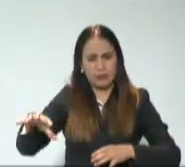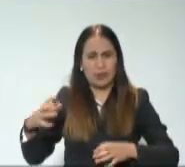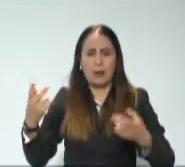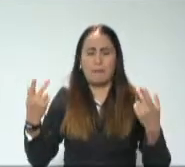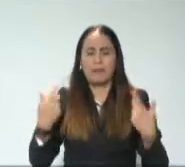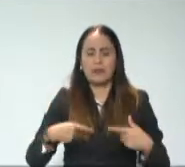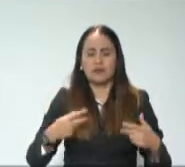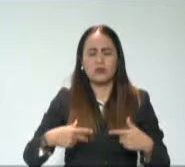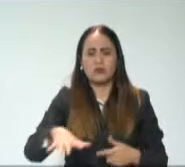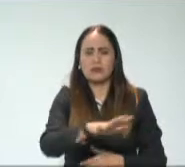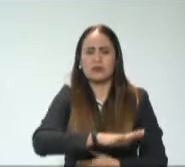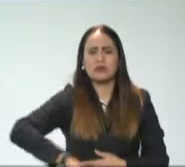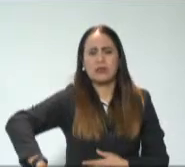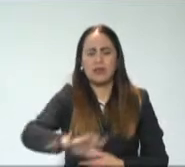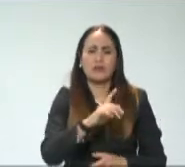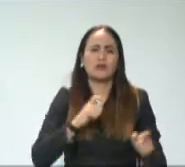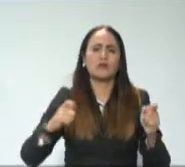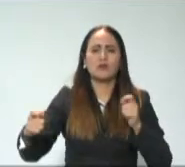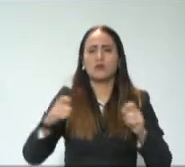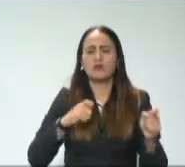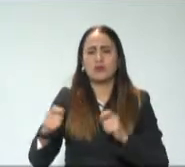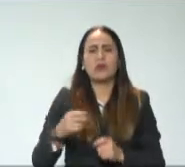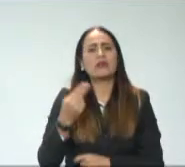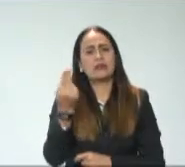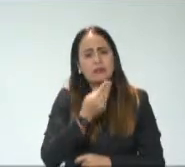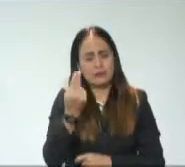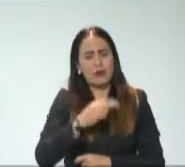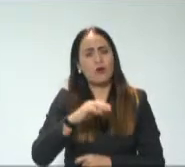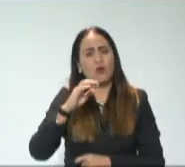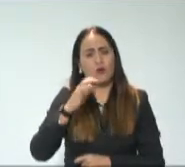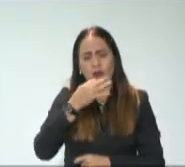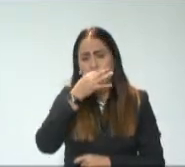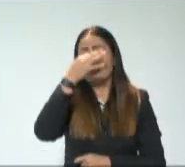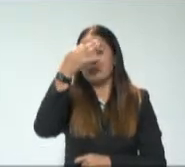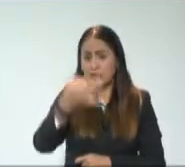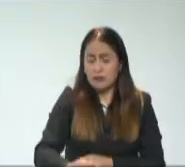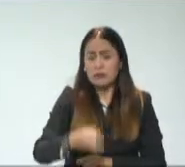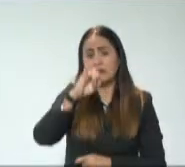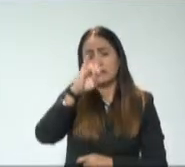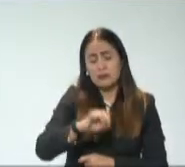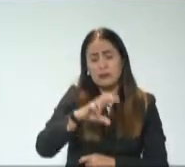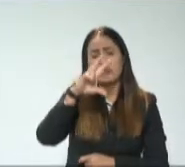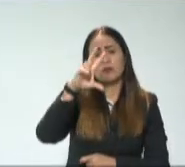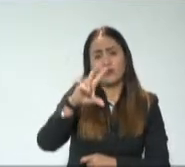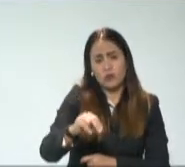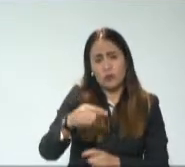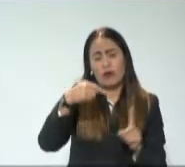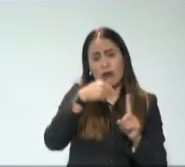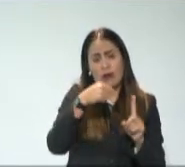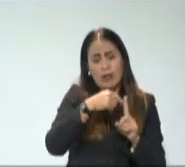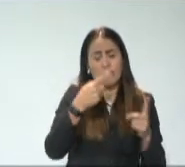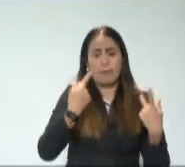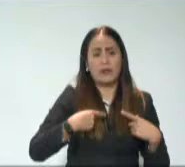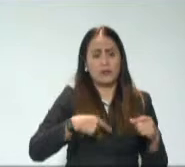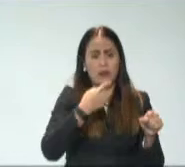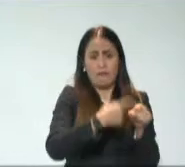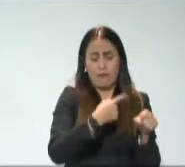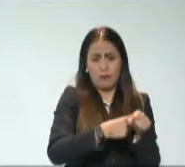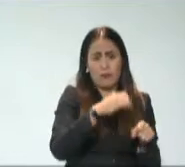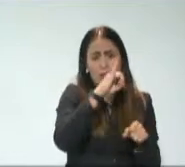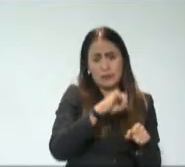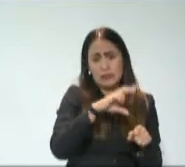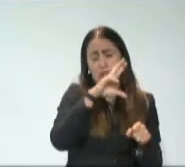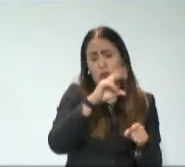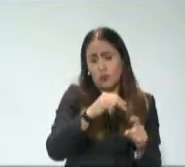personal el que se conozca o no se conozca o se transmita o no se transmita el resultado de un